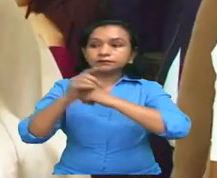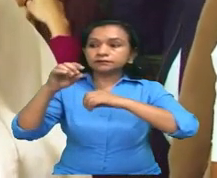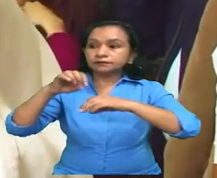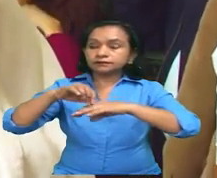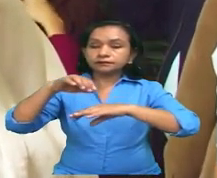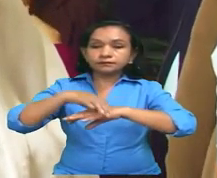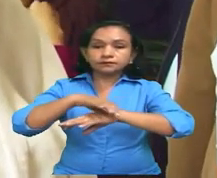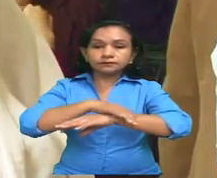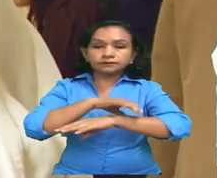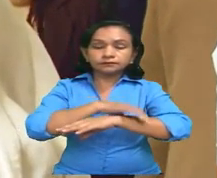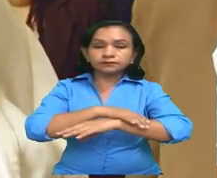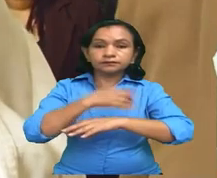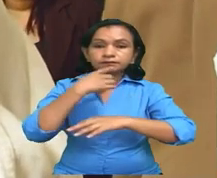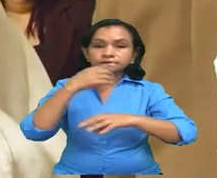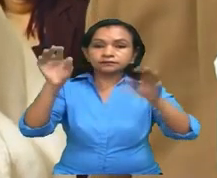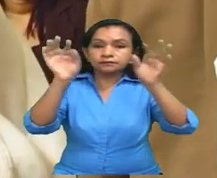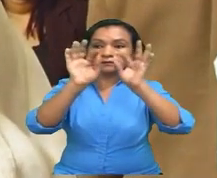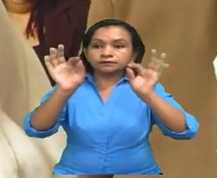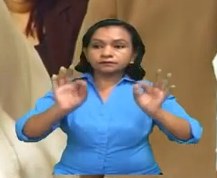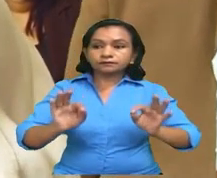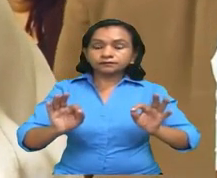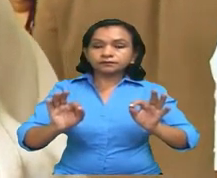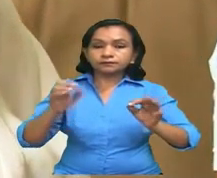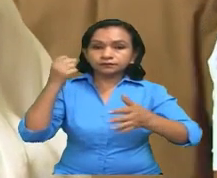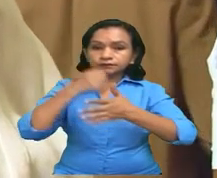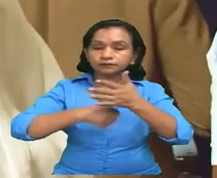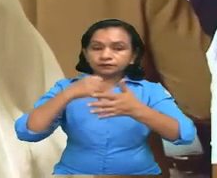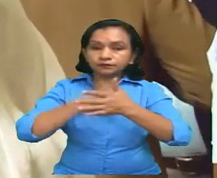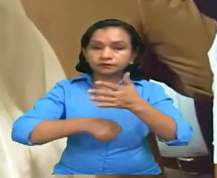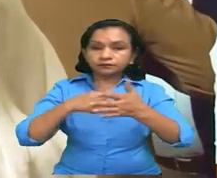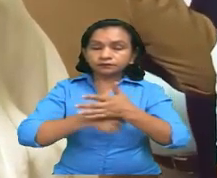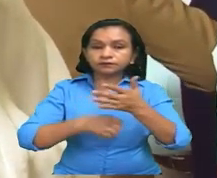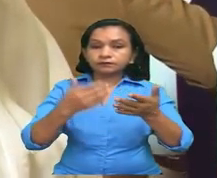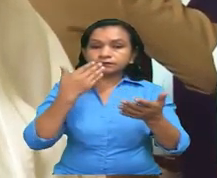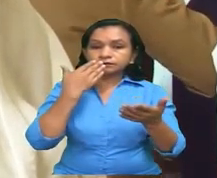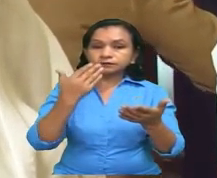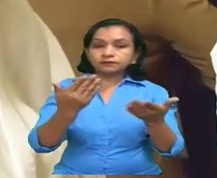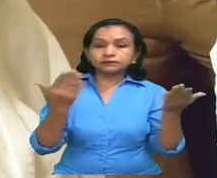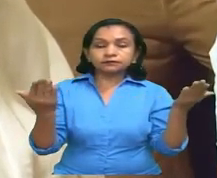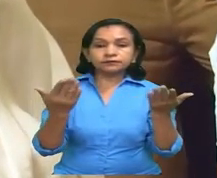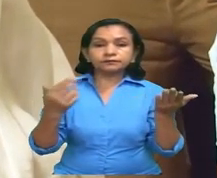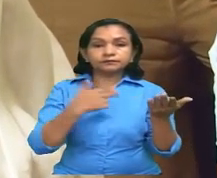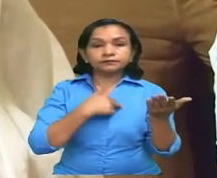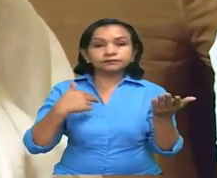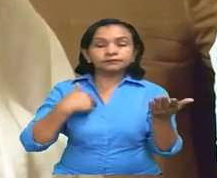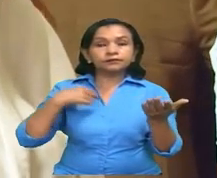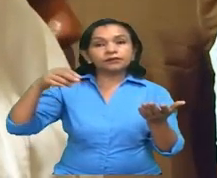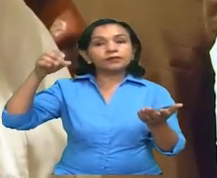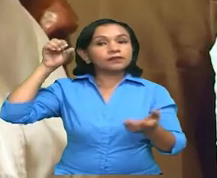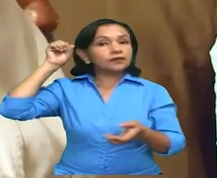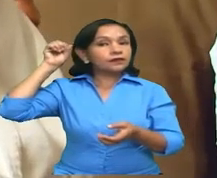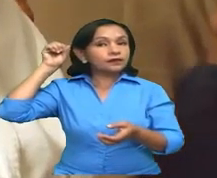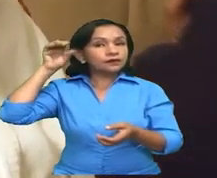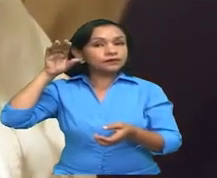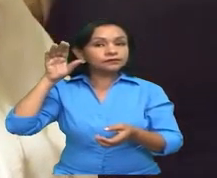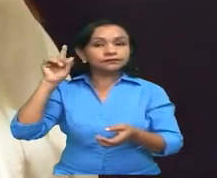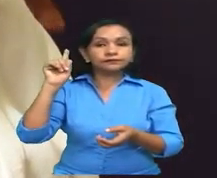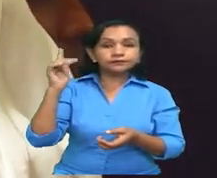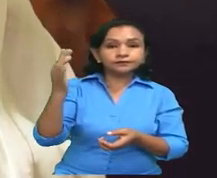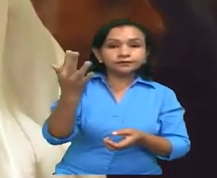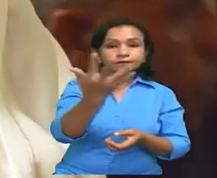capacidad infinita de amistad, de amor, de integración entre todos los pueblos. Por eso yo felicito al gobierno